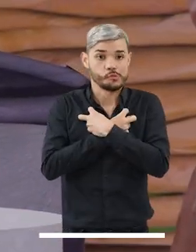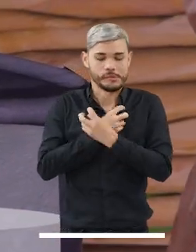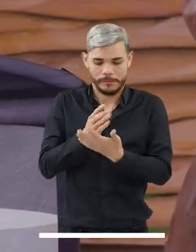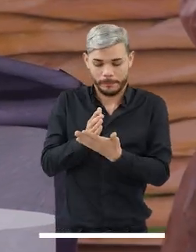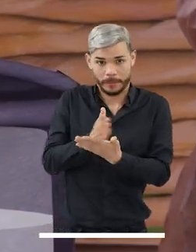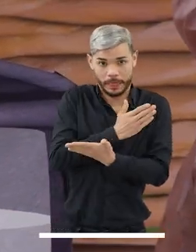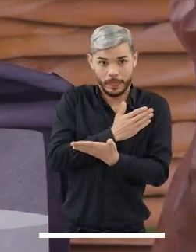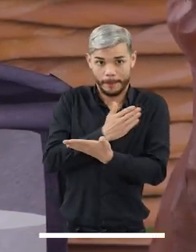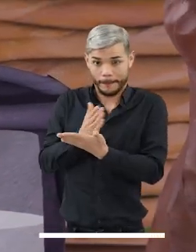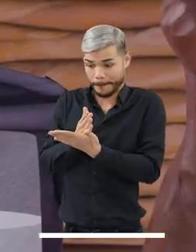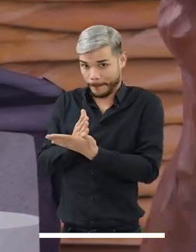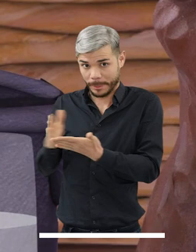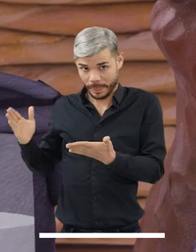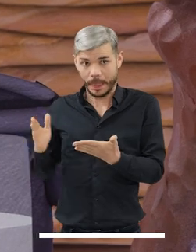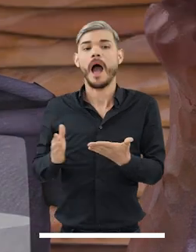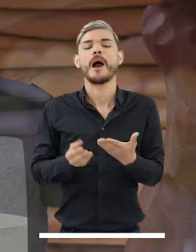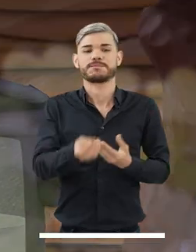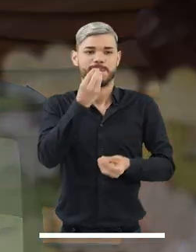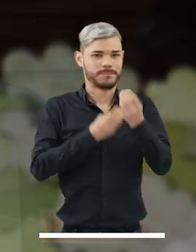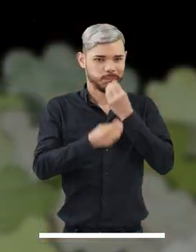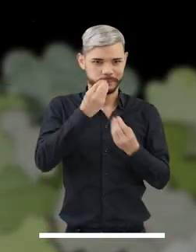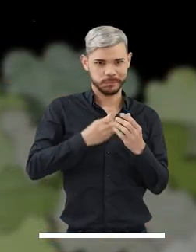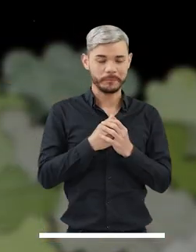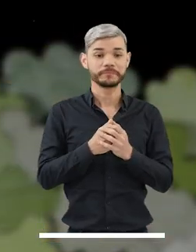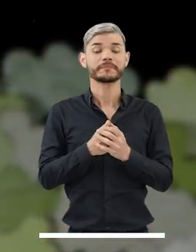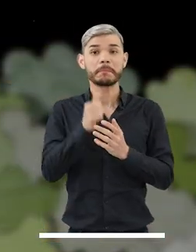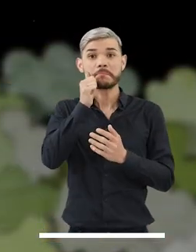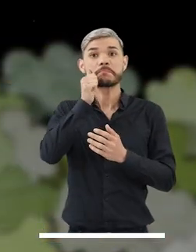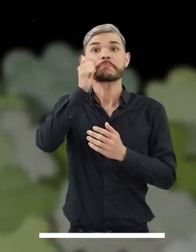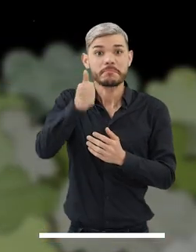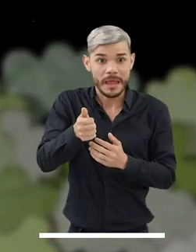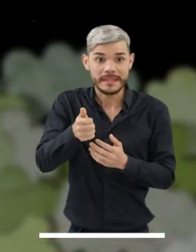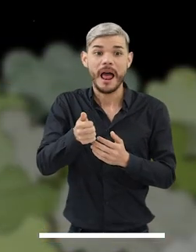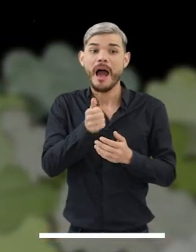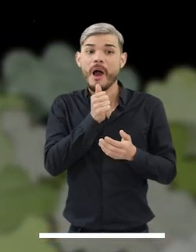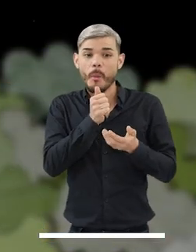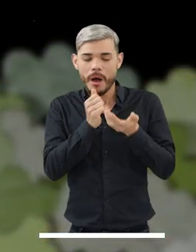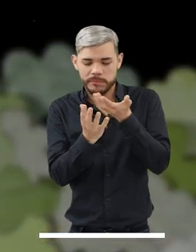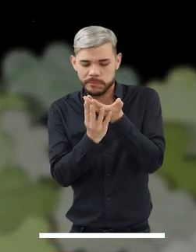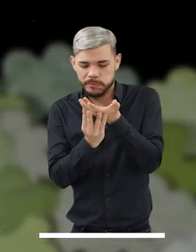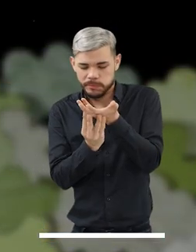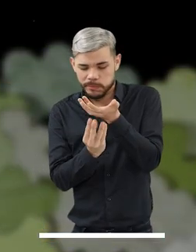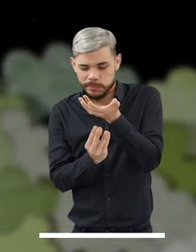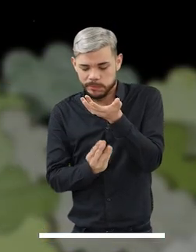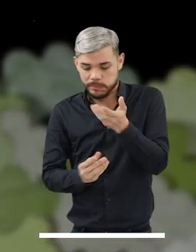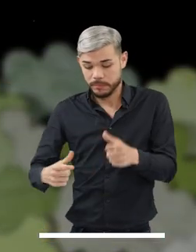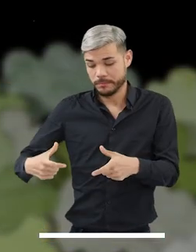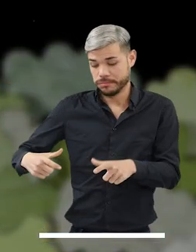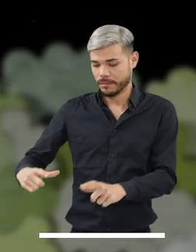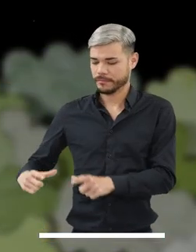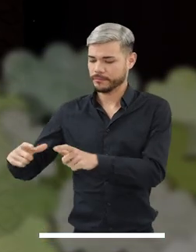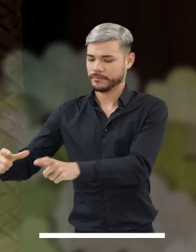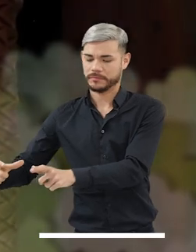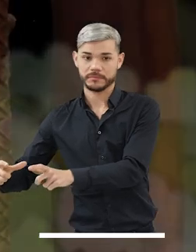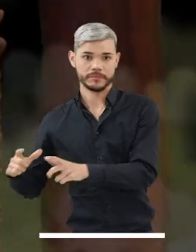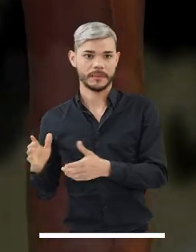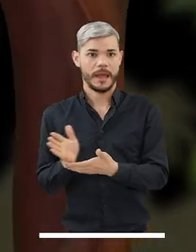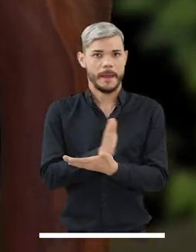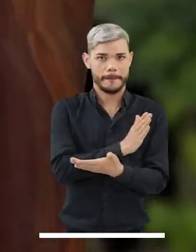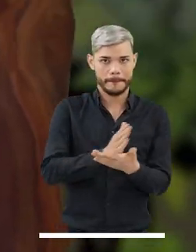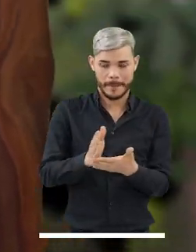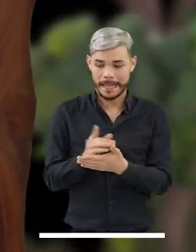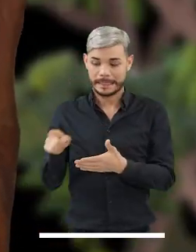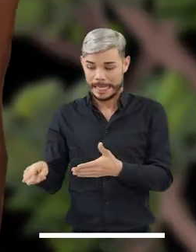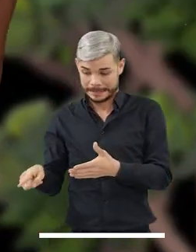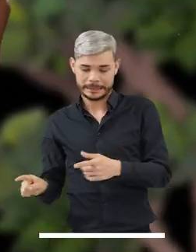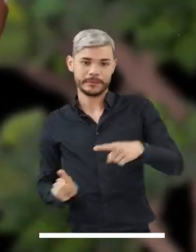alimento. Al otro día apartan el agua venenosa que se ha separado del almidón e introducen este en un cebucán, que cuelgan